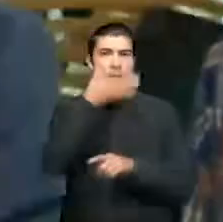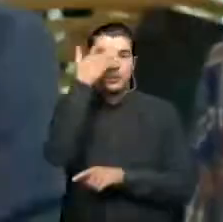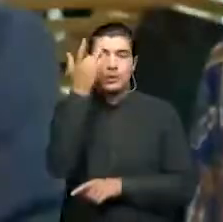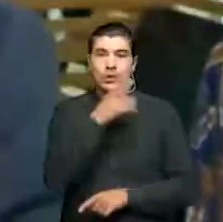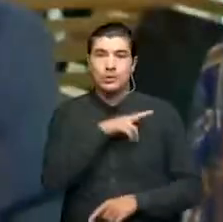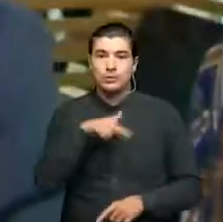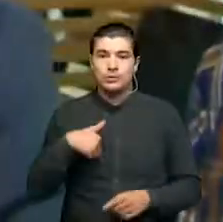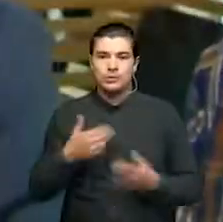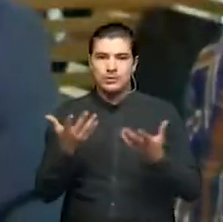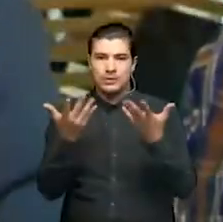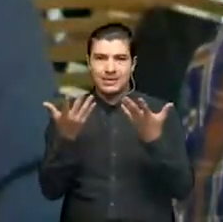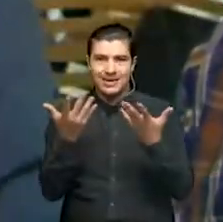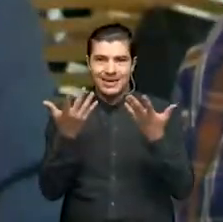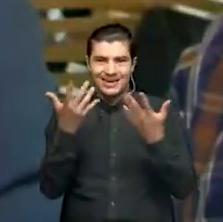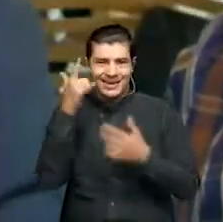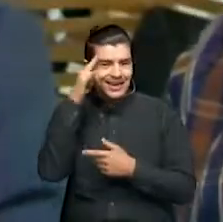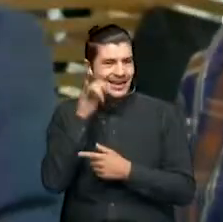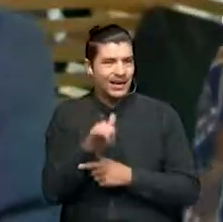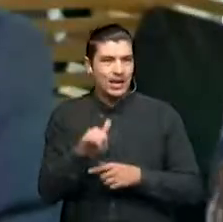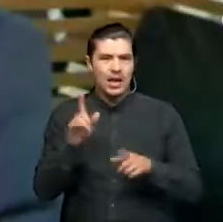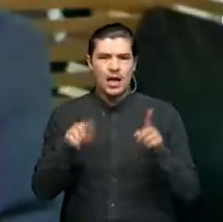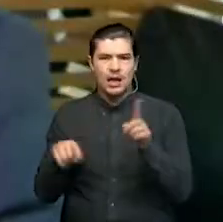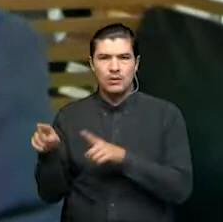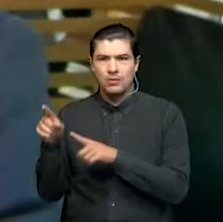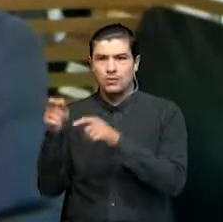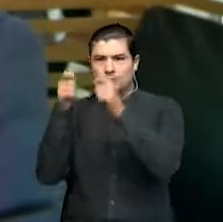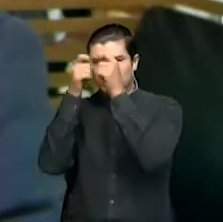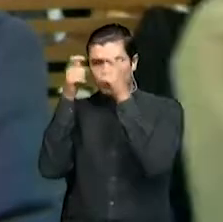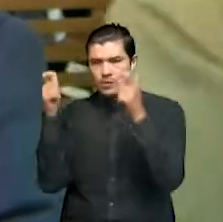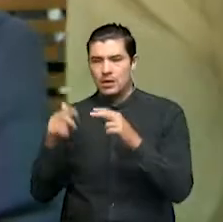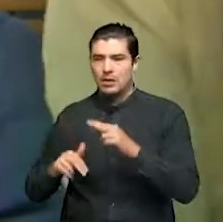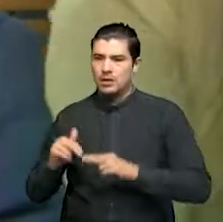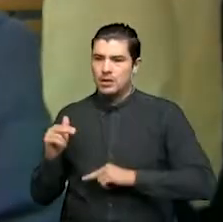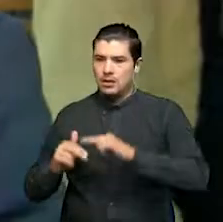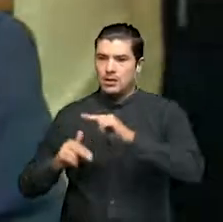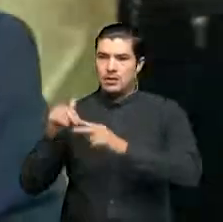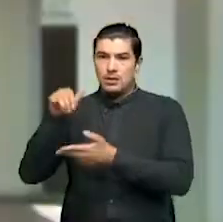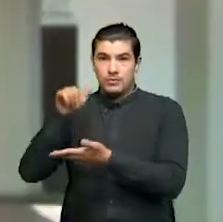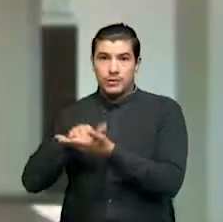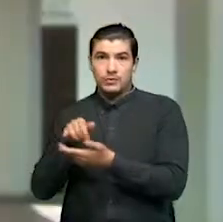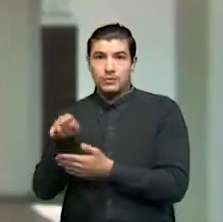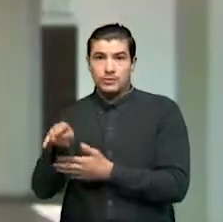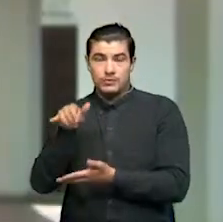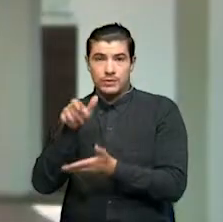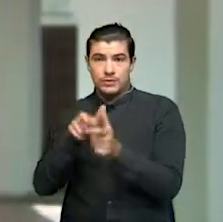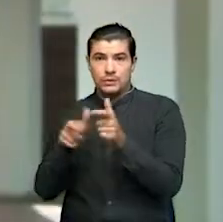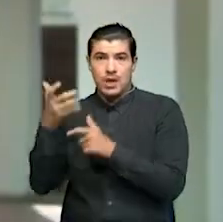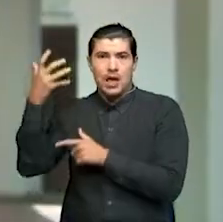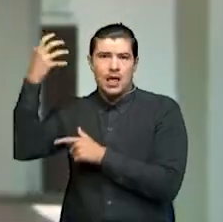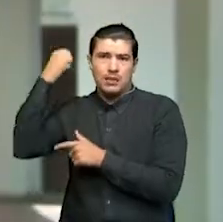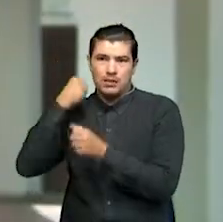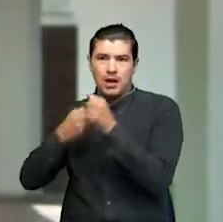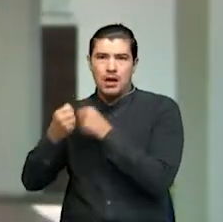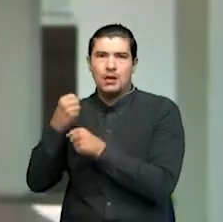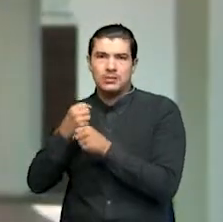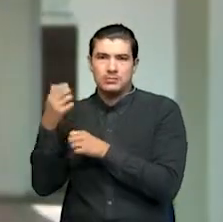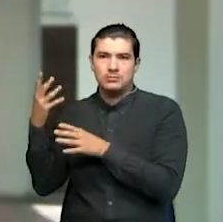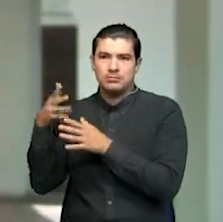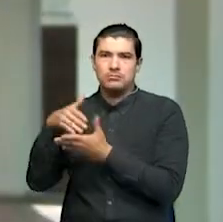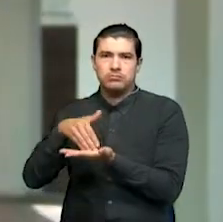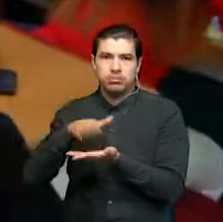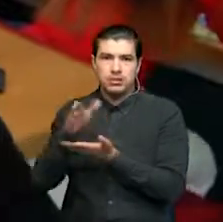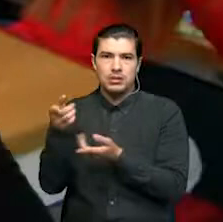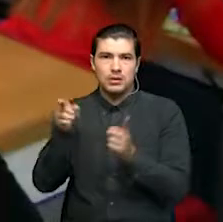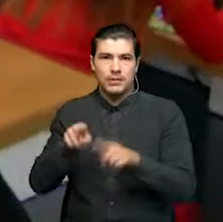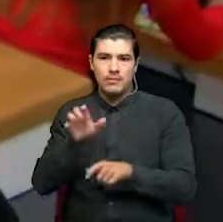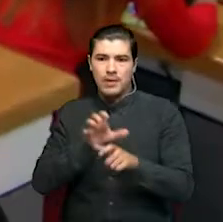creemos que hay varios estados que se han construido a punta de migrantes. Bien, y es que uno de los temas que cabe resaltar que